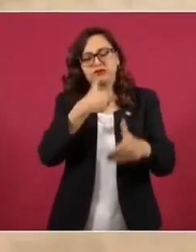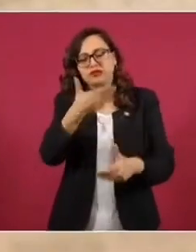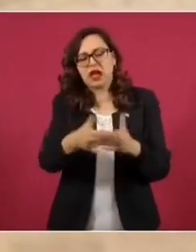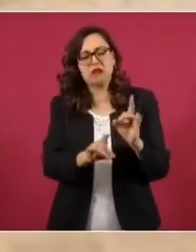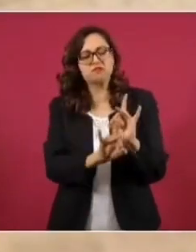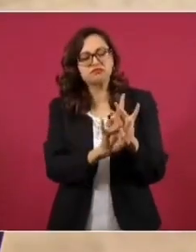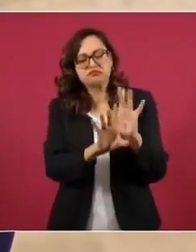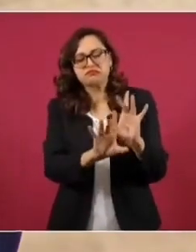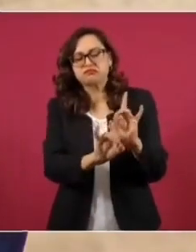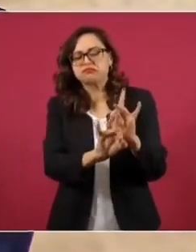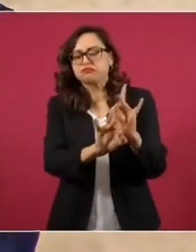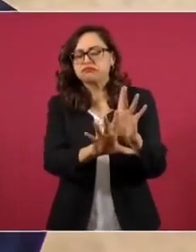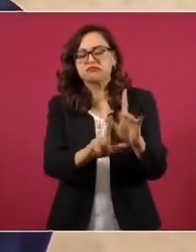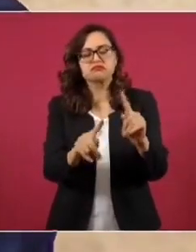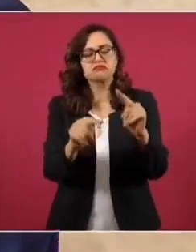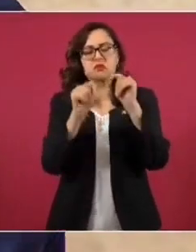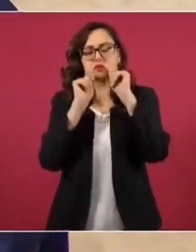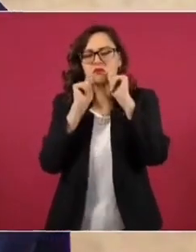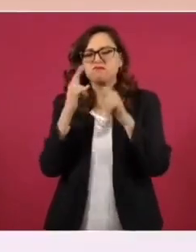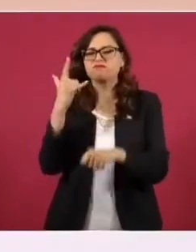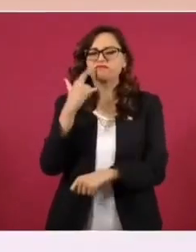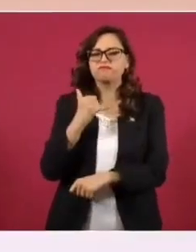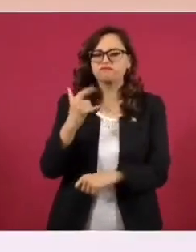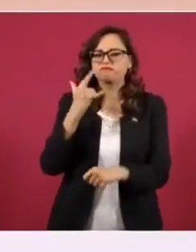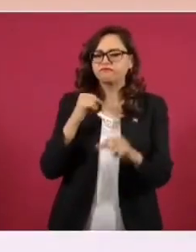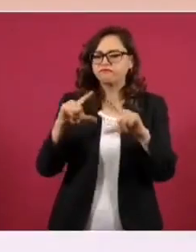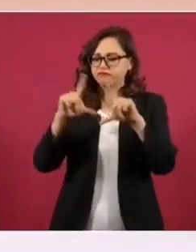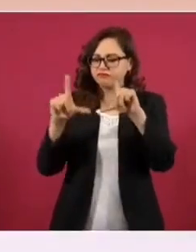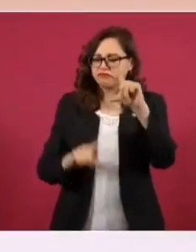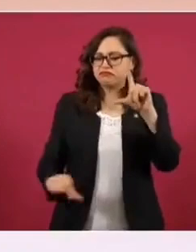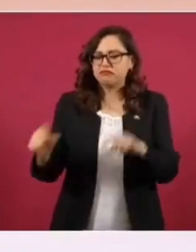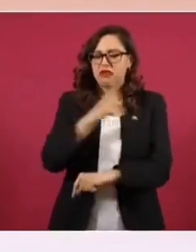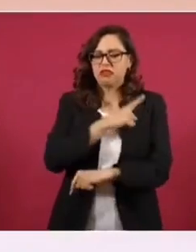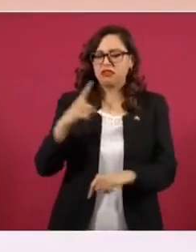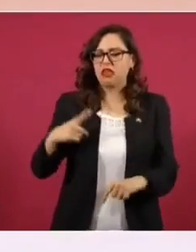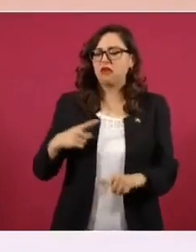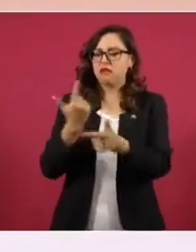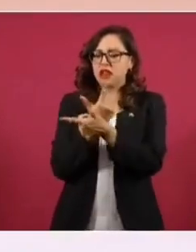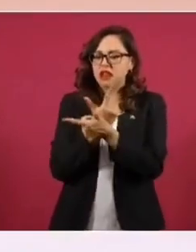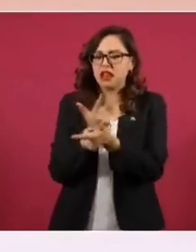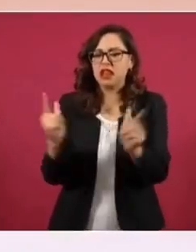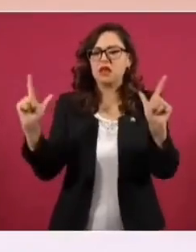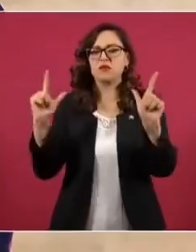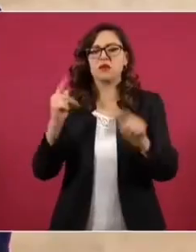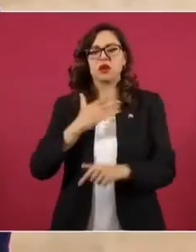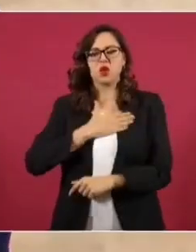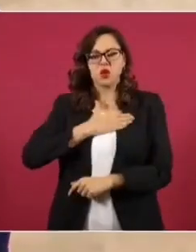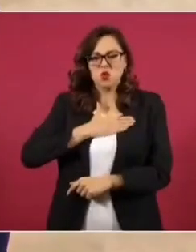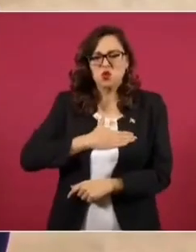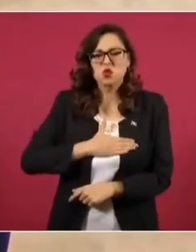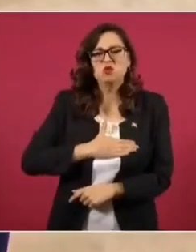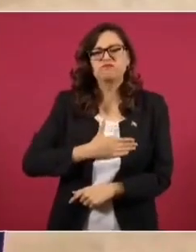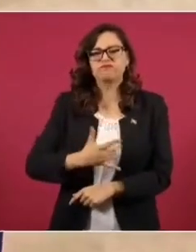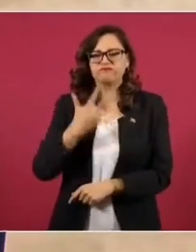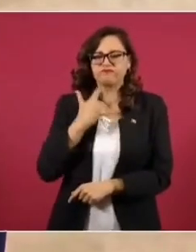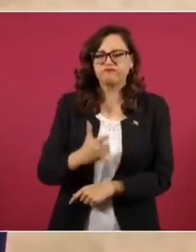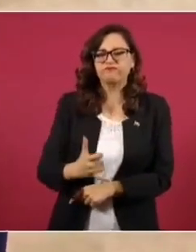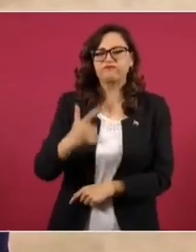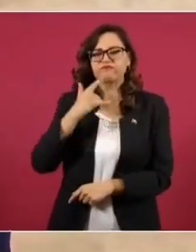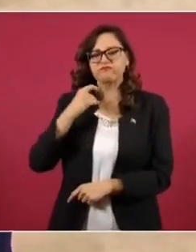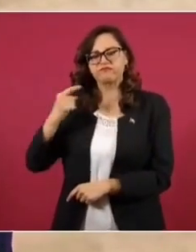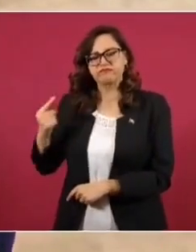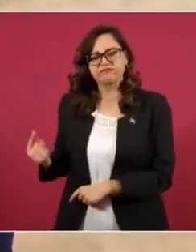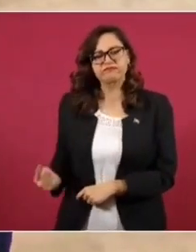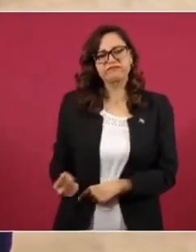patria libre justa siempre amanecida y eterna